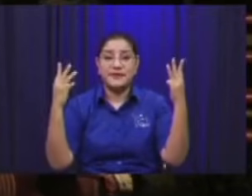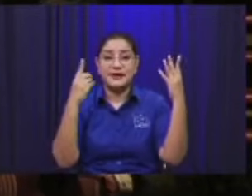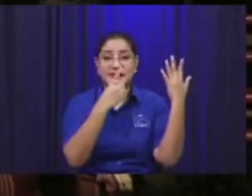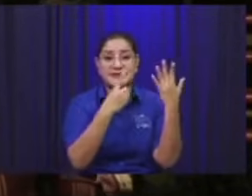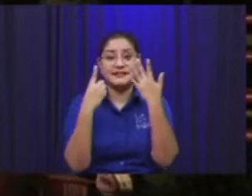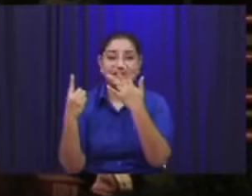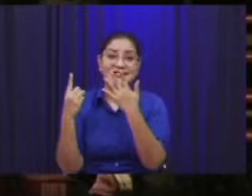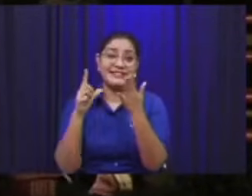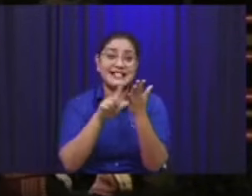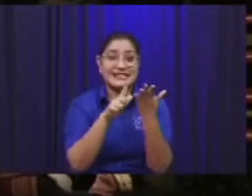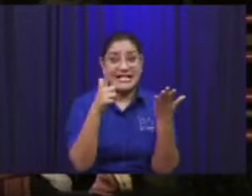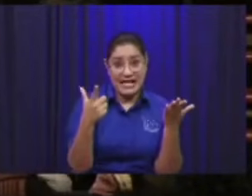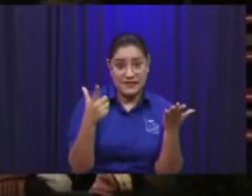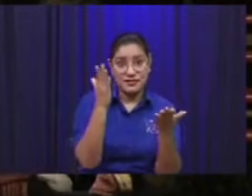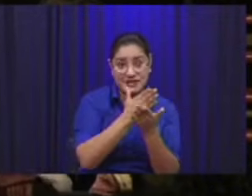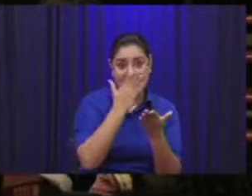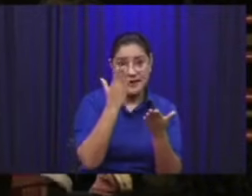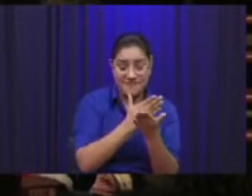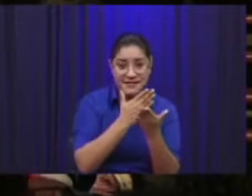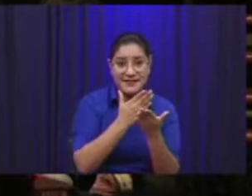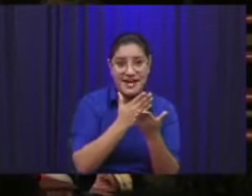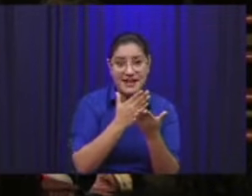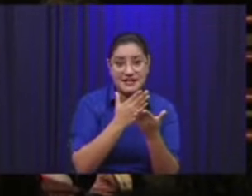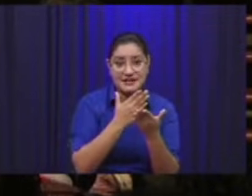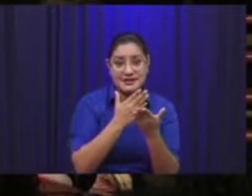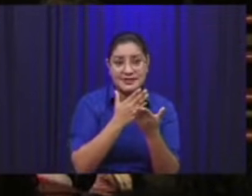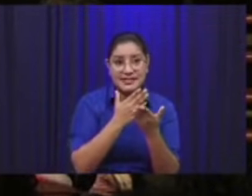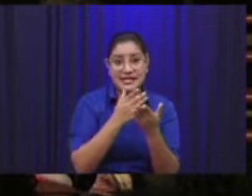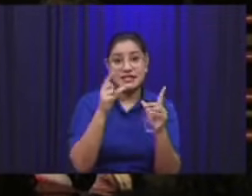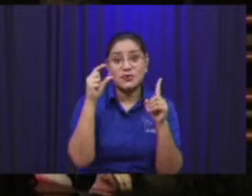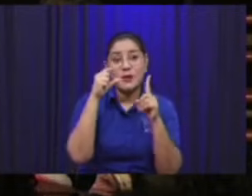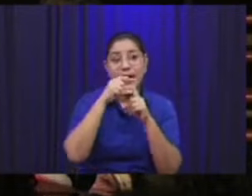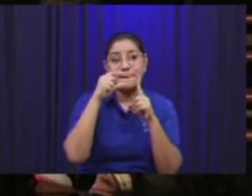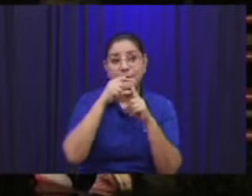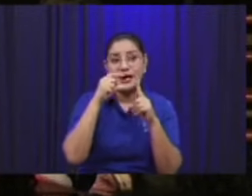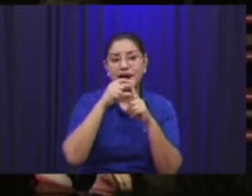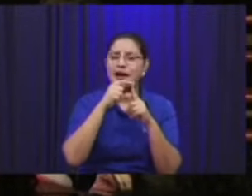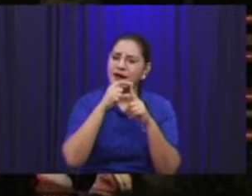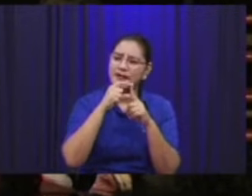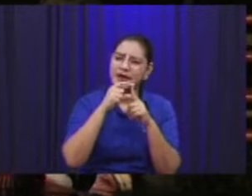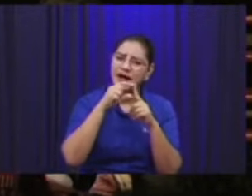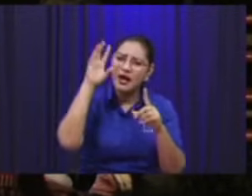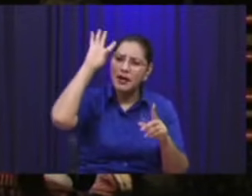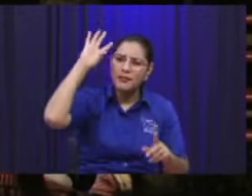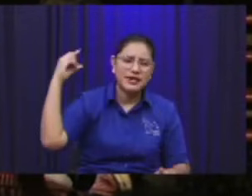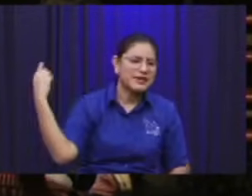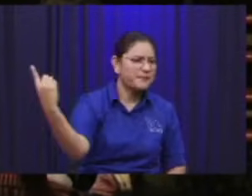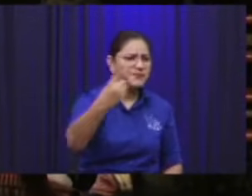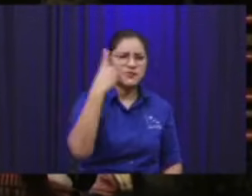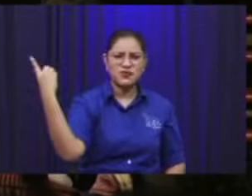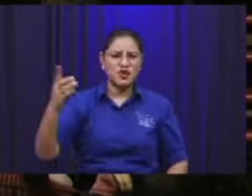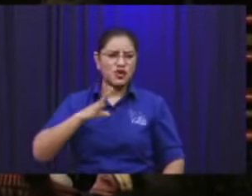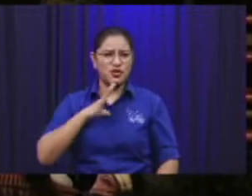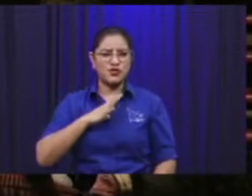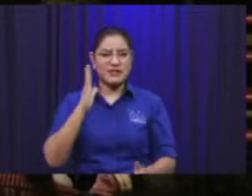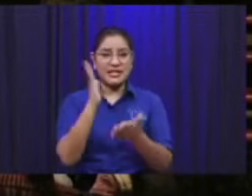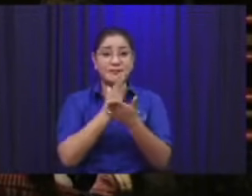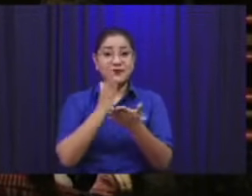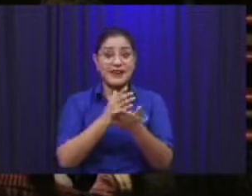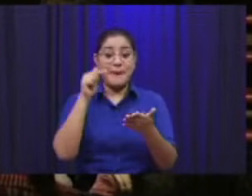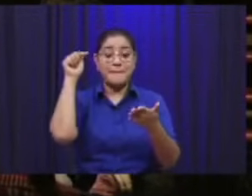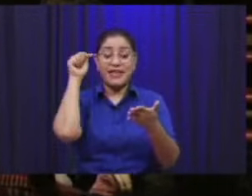traen viendo hermano es esa palabra porque tu hermana tiene biblia peces de